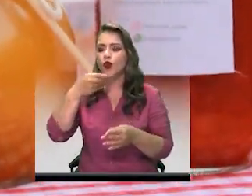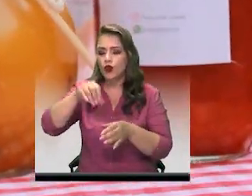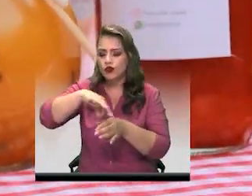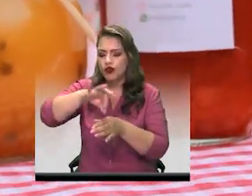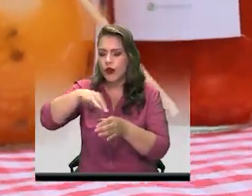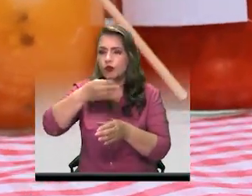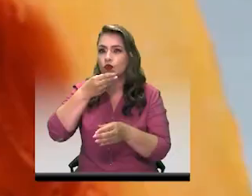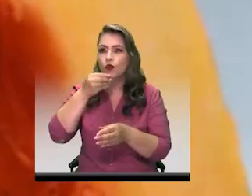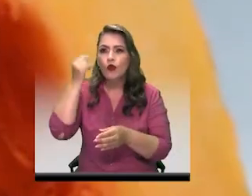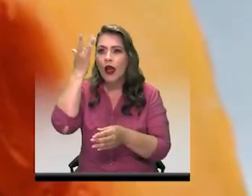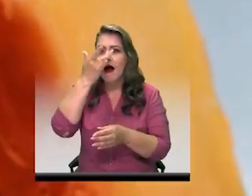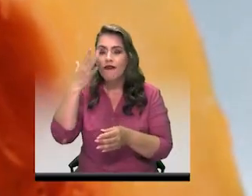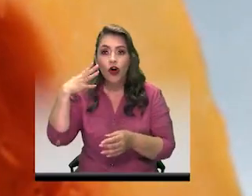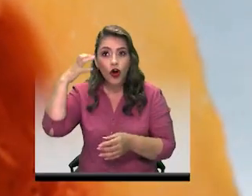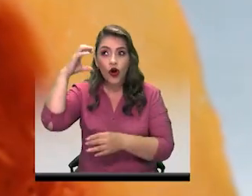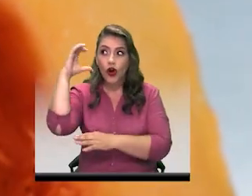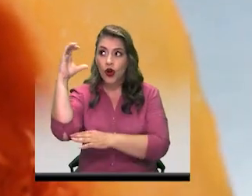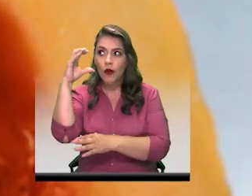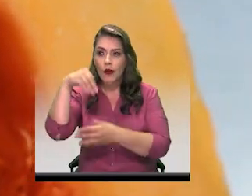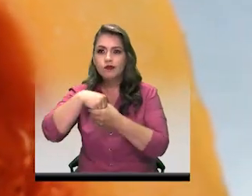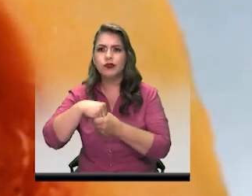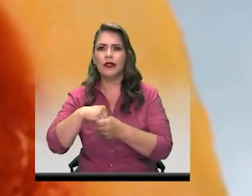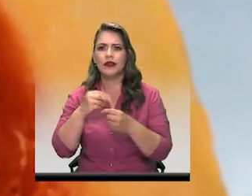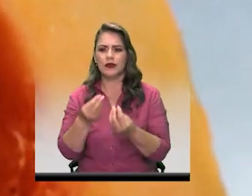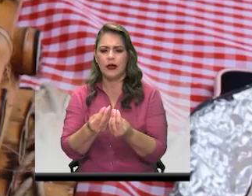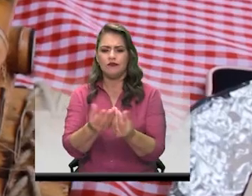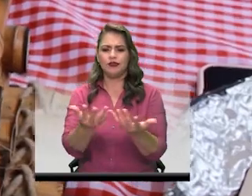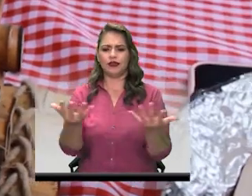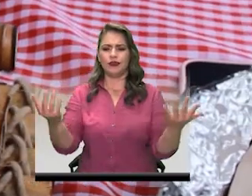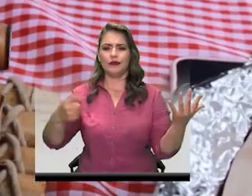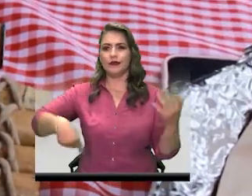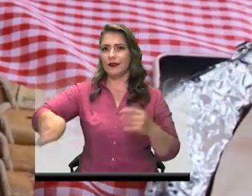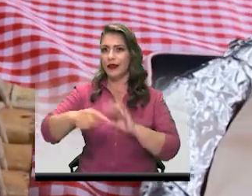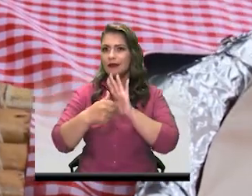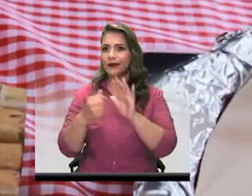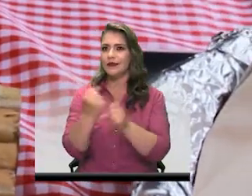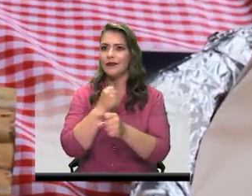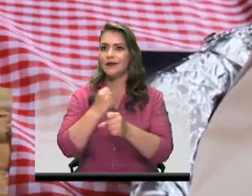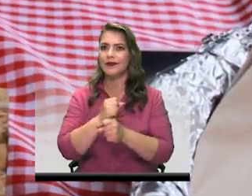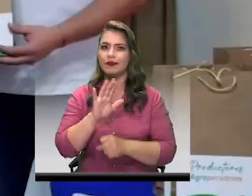los productos que hacen parte de nuestros mercados veredales.